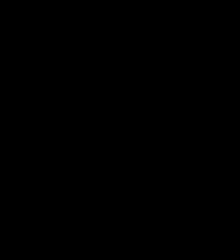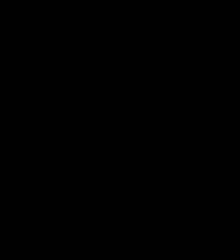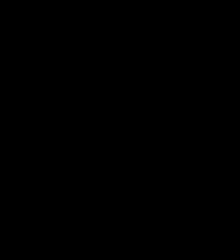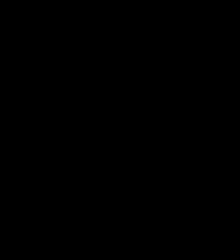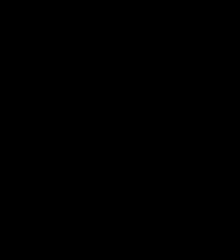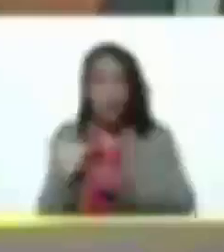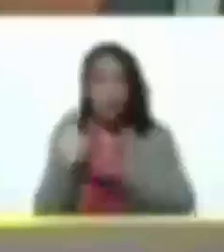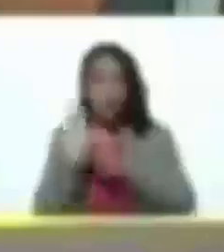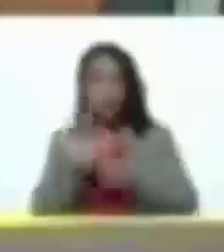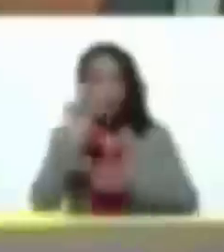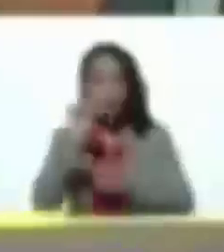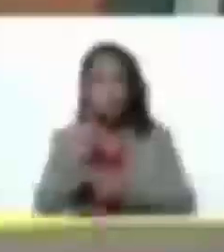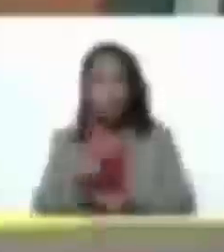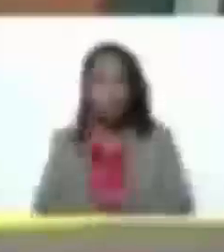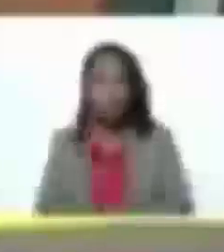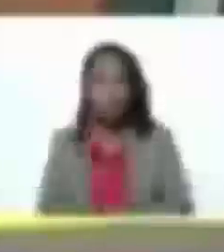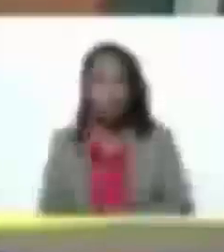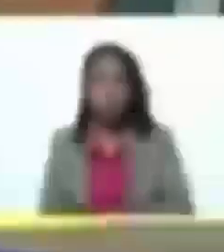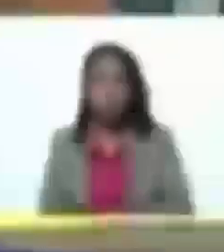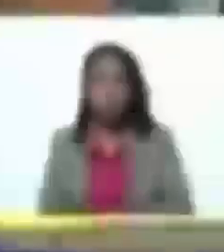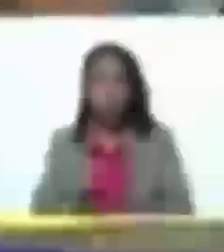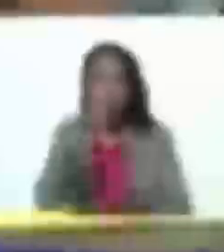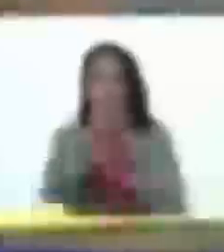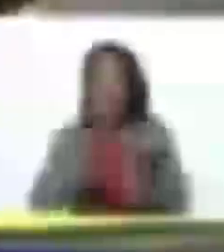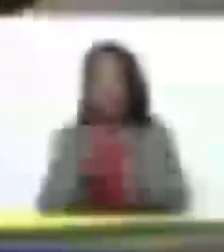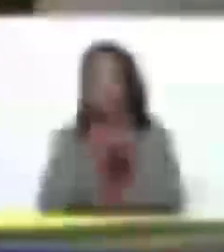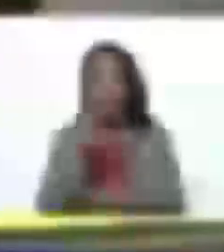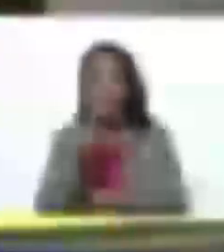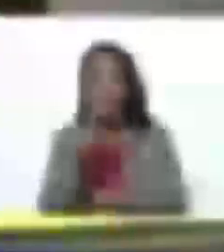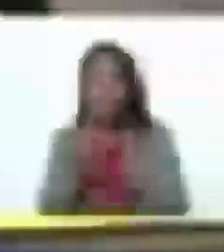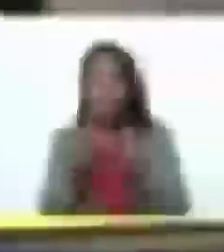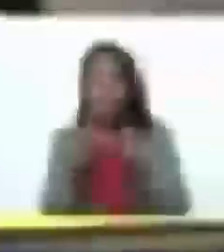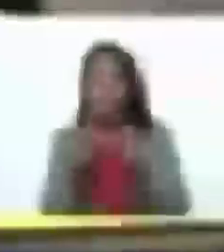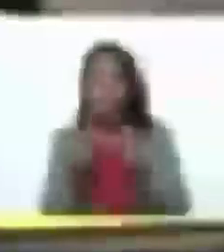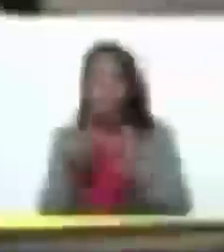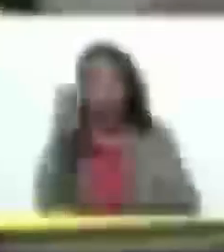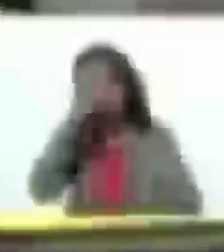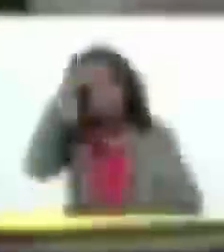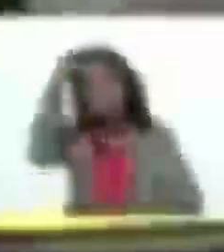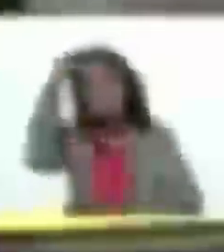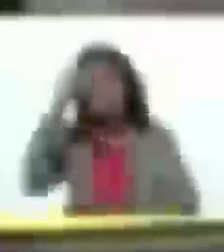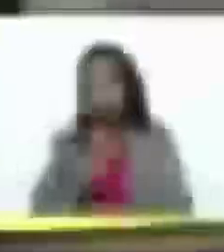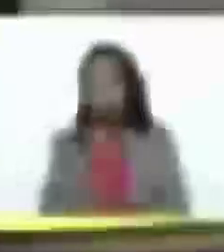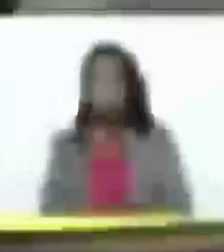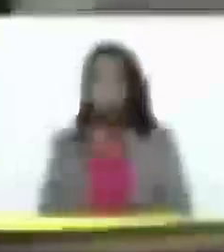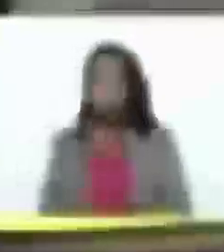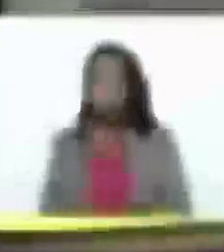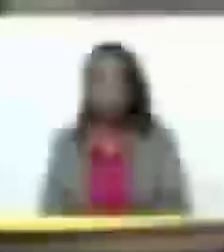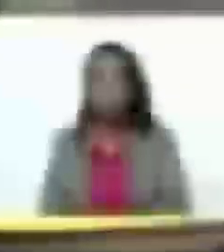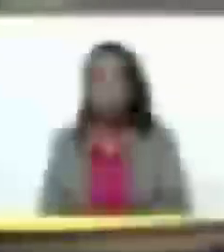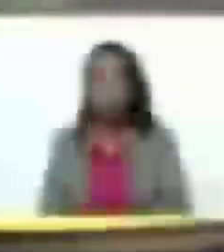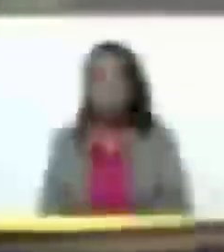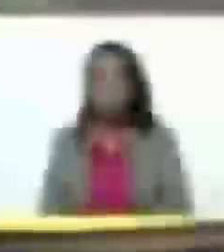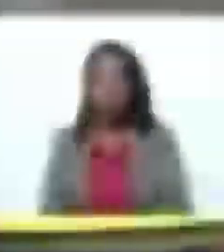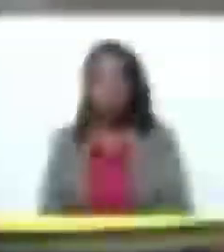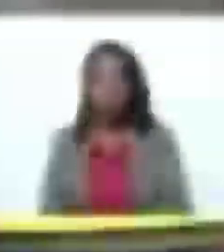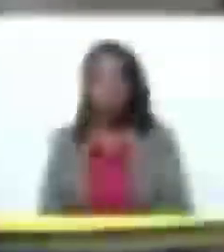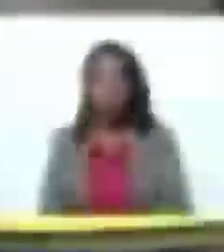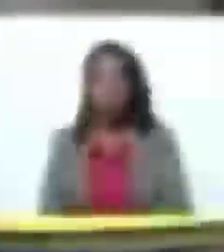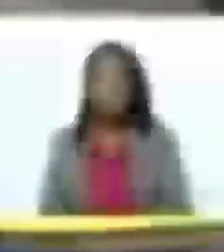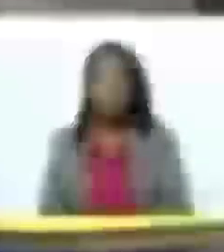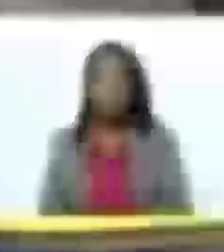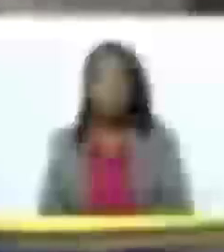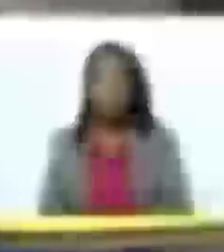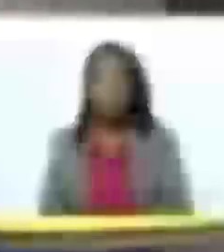Aquí los salarios mínimos se dividen en dos, públicos y privados. Los públicos están rezagados, entre